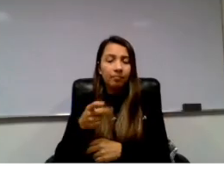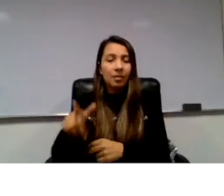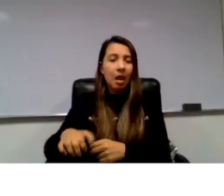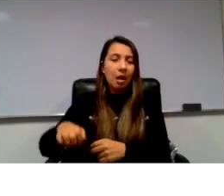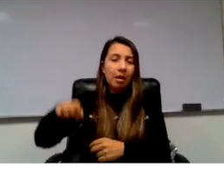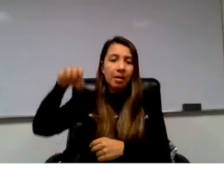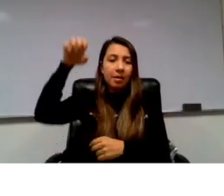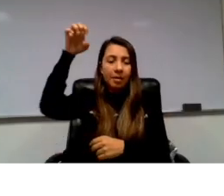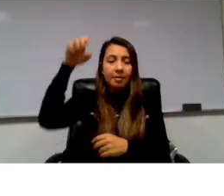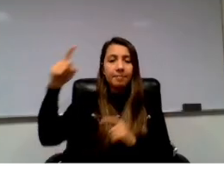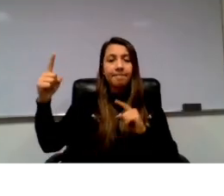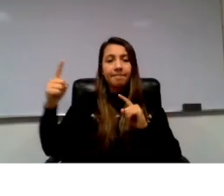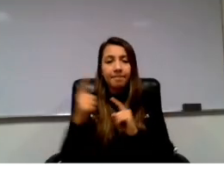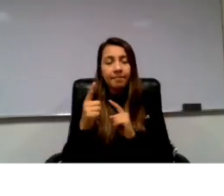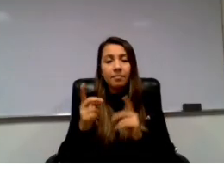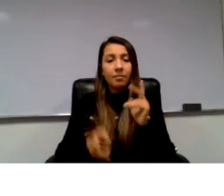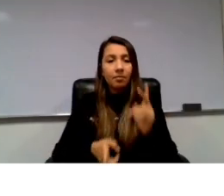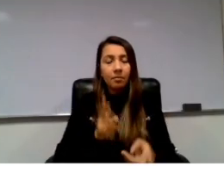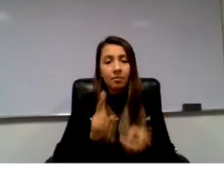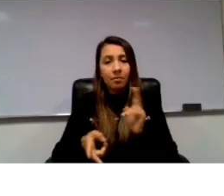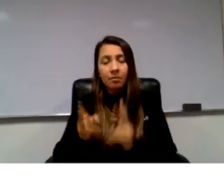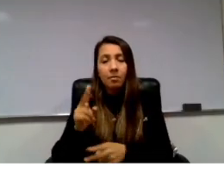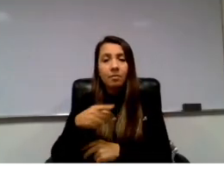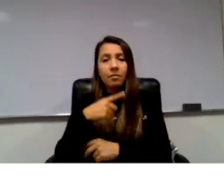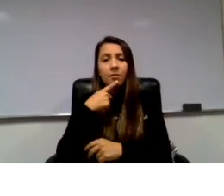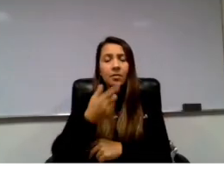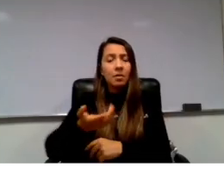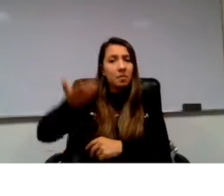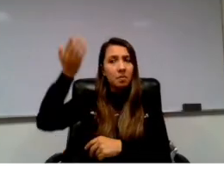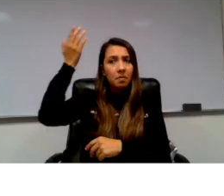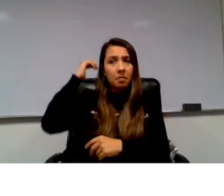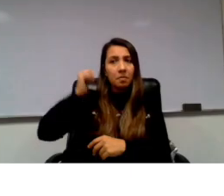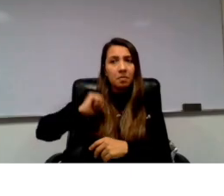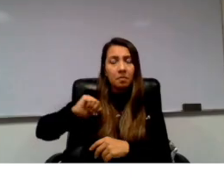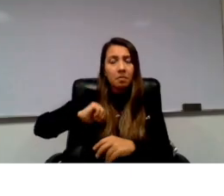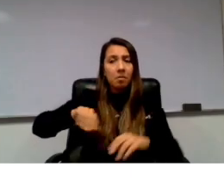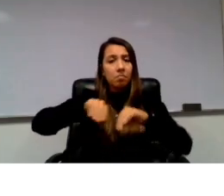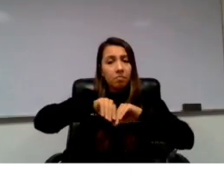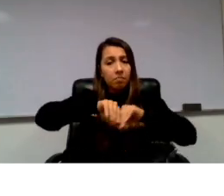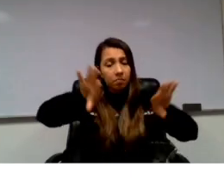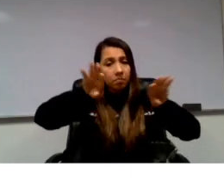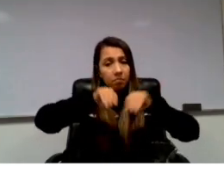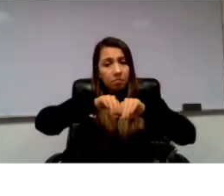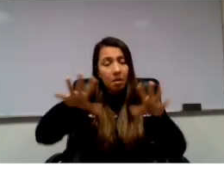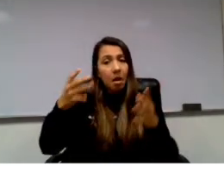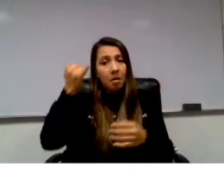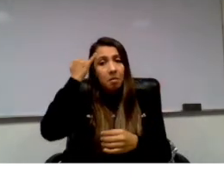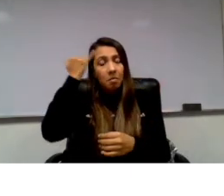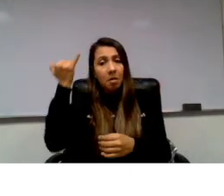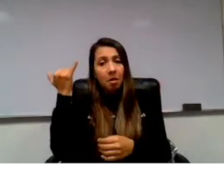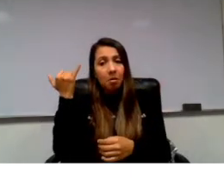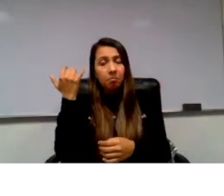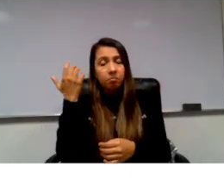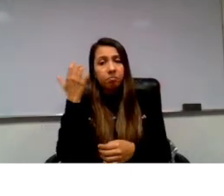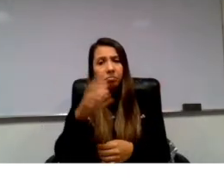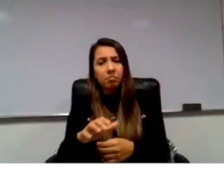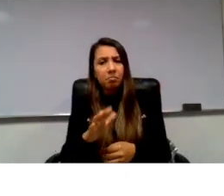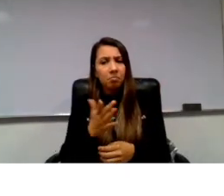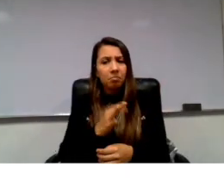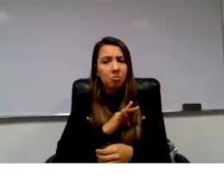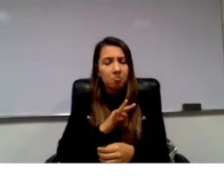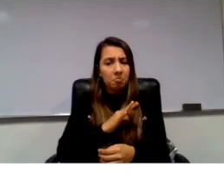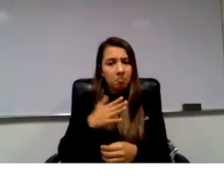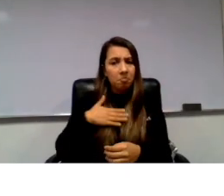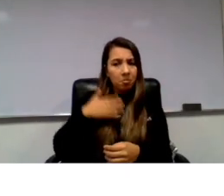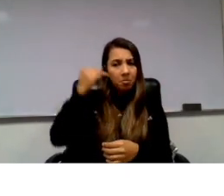edad avanzada, y decía que hubo un tiempo en el cual publicaba unos artículos y daba ideas, lo dejaban poner ideas que no